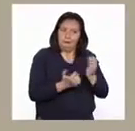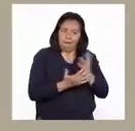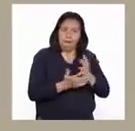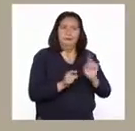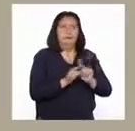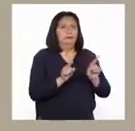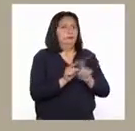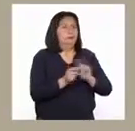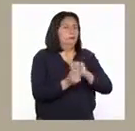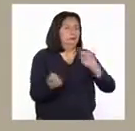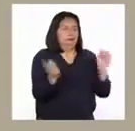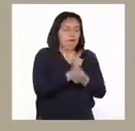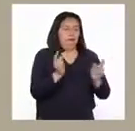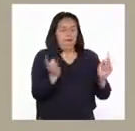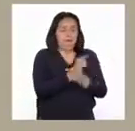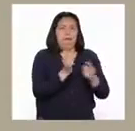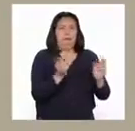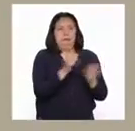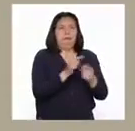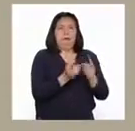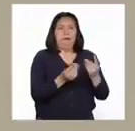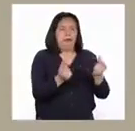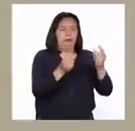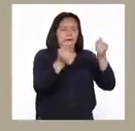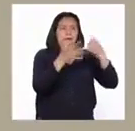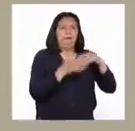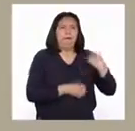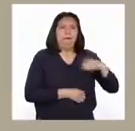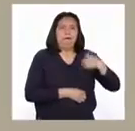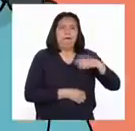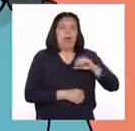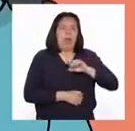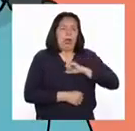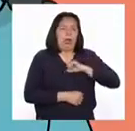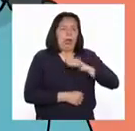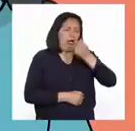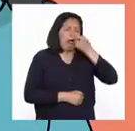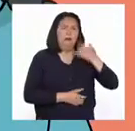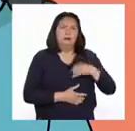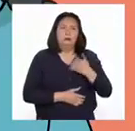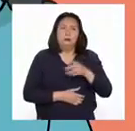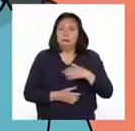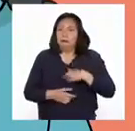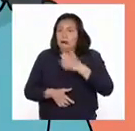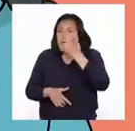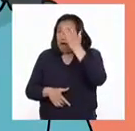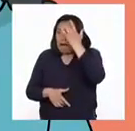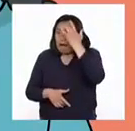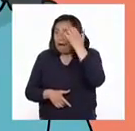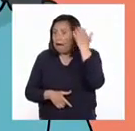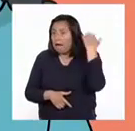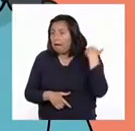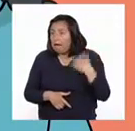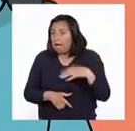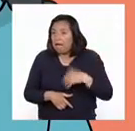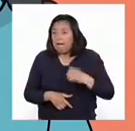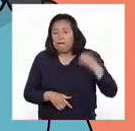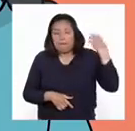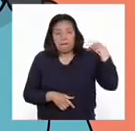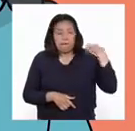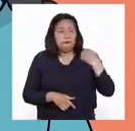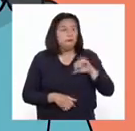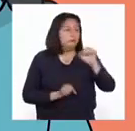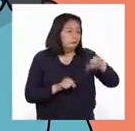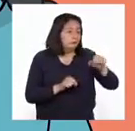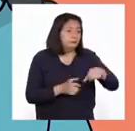los cambios bruscos de las temperaturas, que pueden ocasionar una neumonía. ¿Entonces me puedo enfermar de neumonía? Sí,